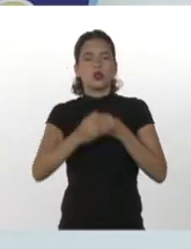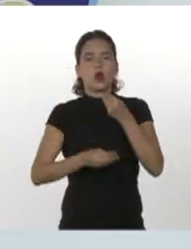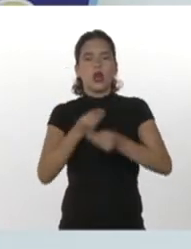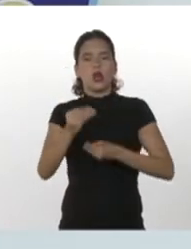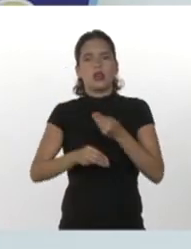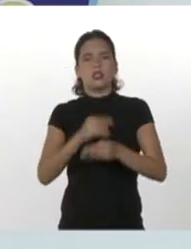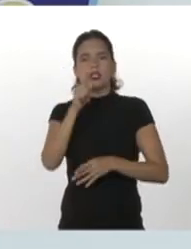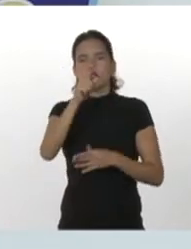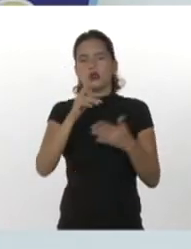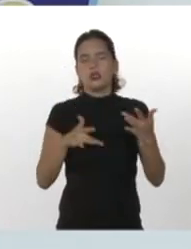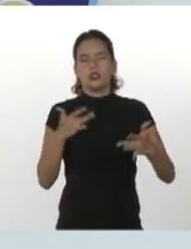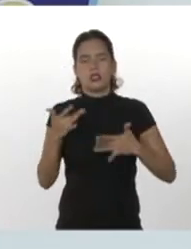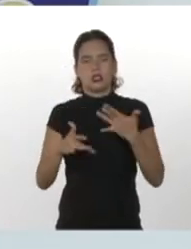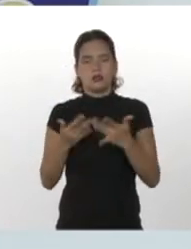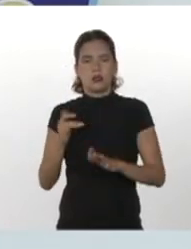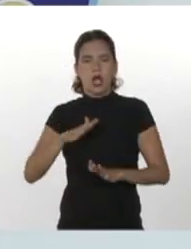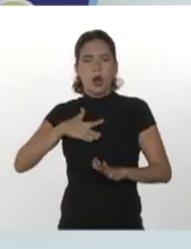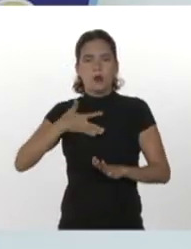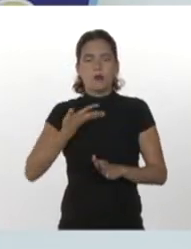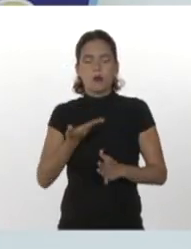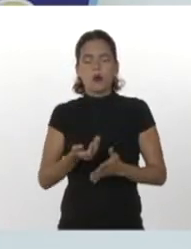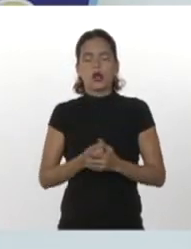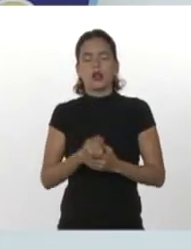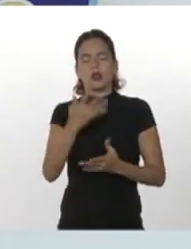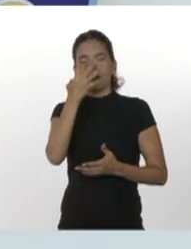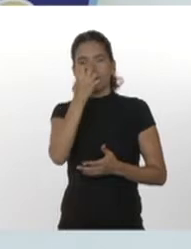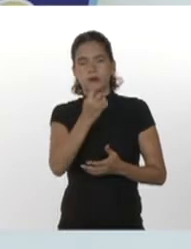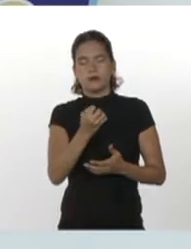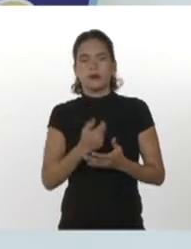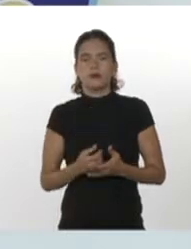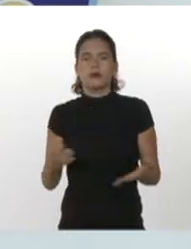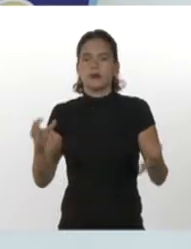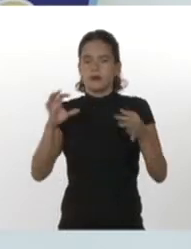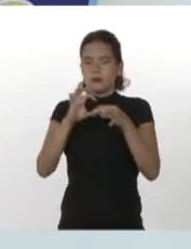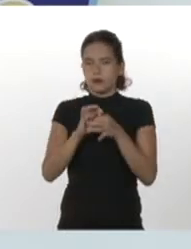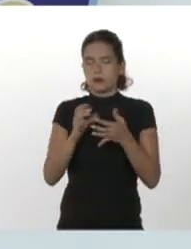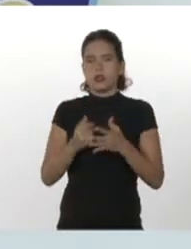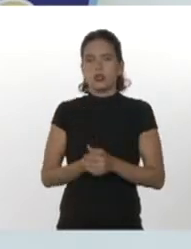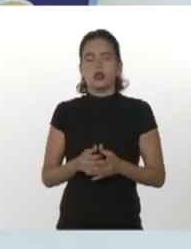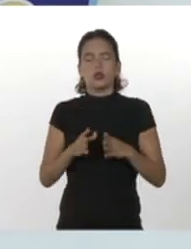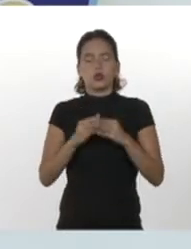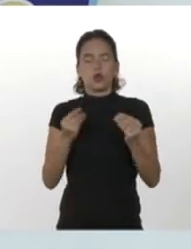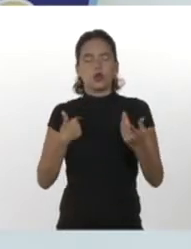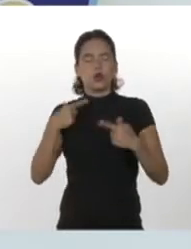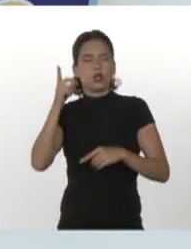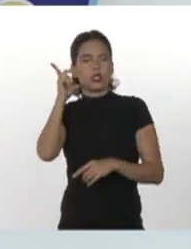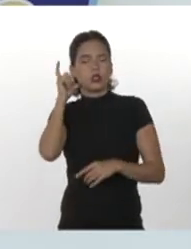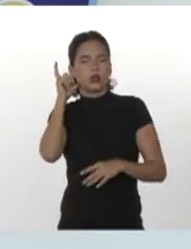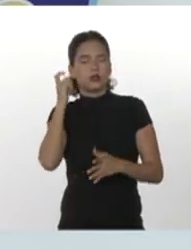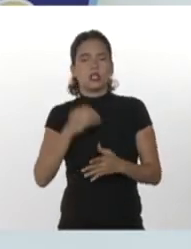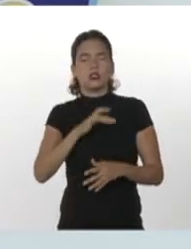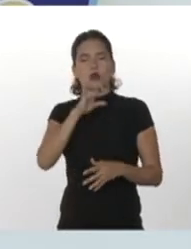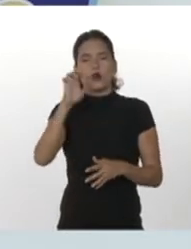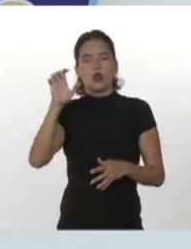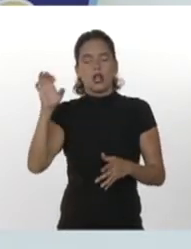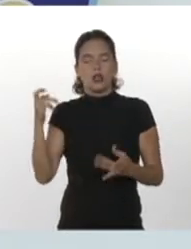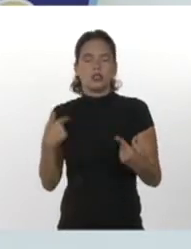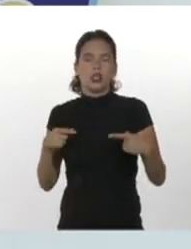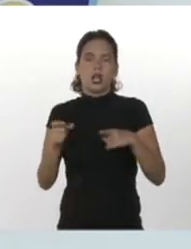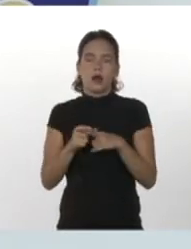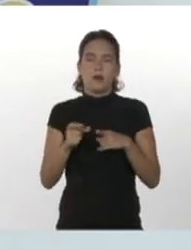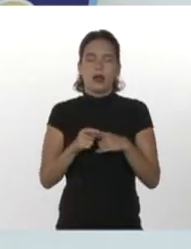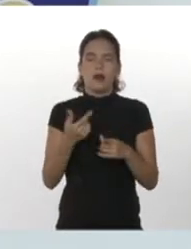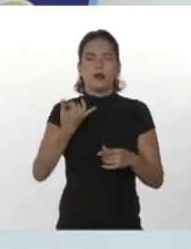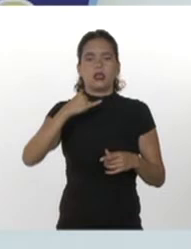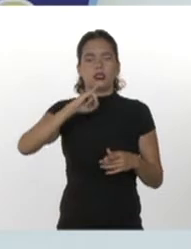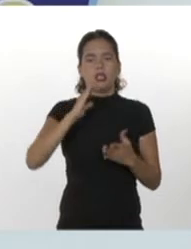realizando esa actividad pueda ir determinando y asociando lo que está escuchando con las letras, las palabras que